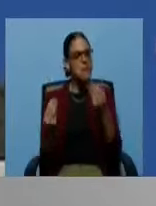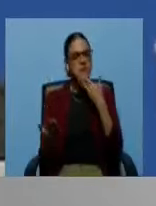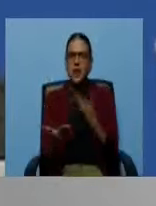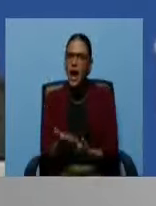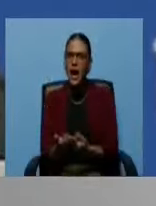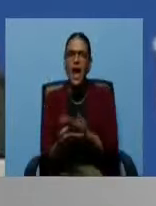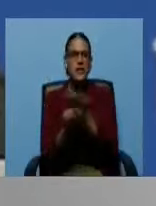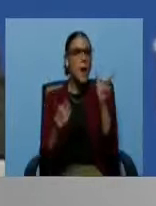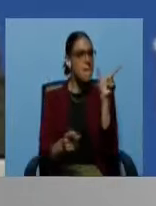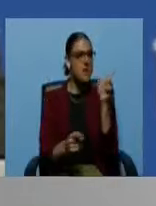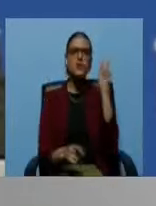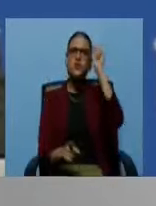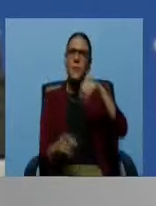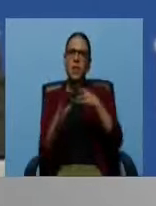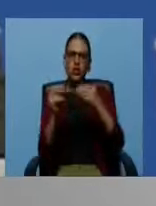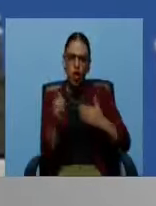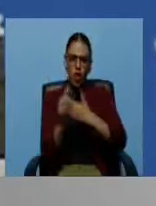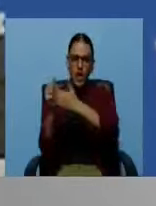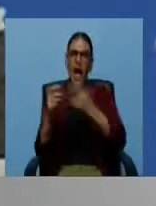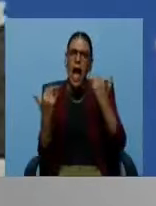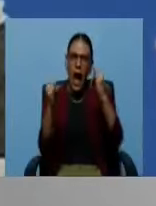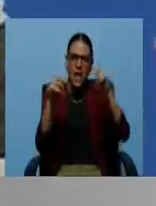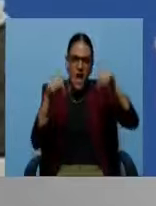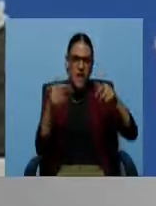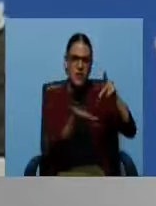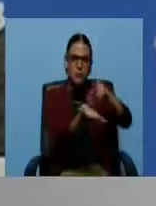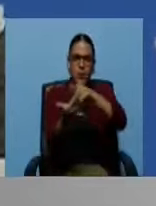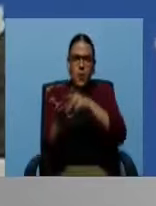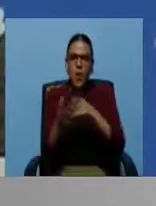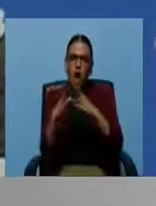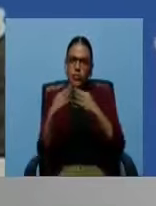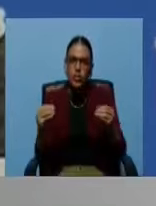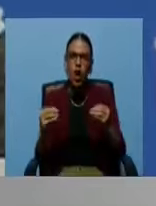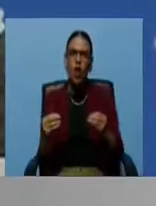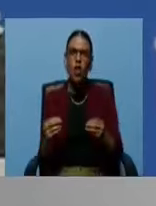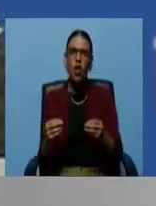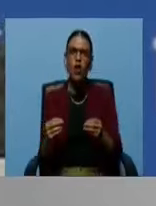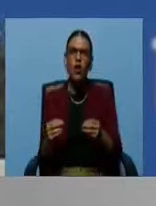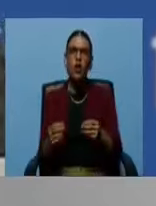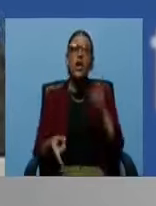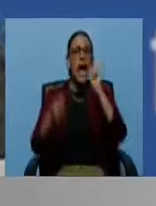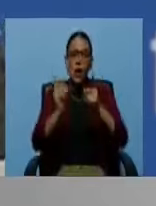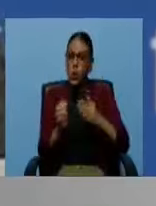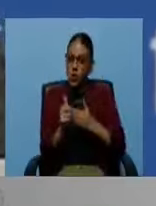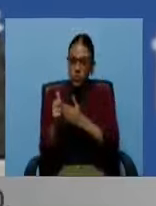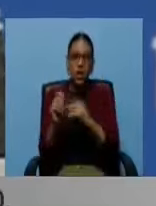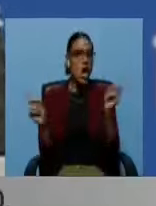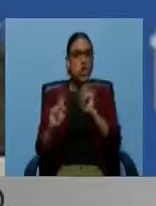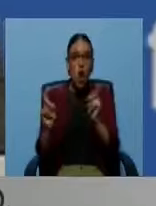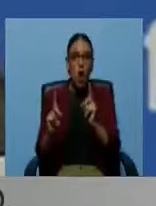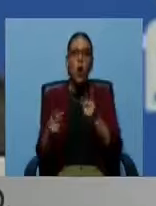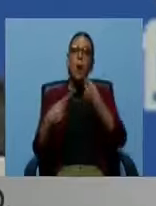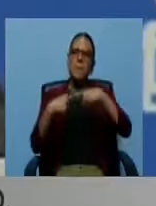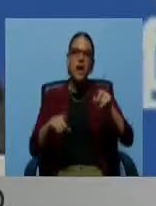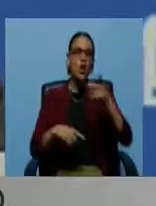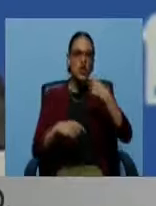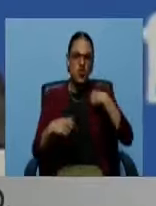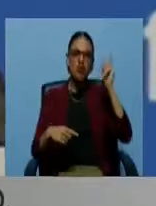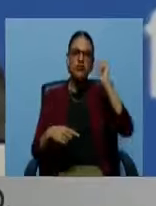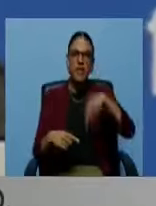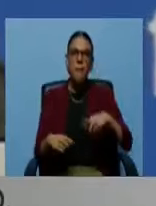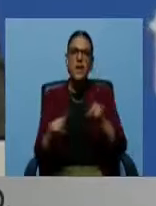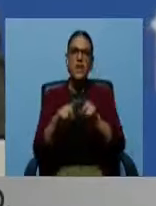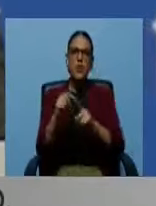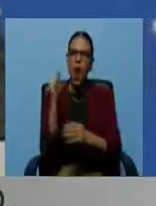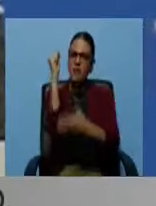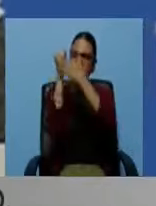al PSV y a todos los dirigentes que estáis aquí, a los que aún no siendo a la dirigente del PSV como tal, soy columna